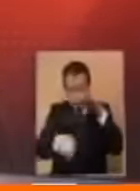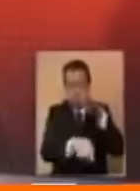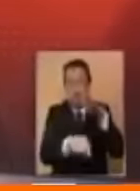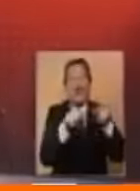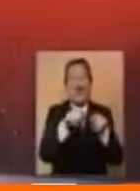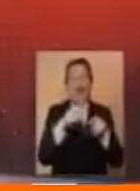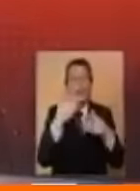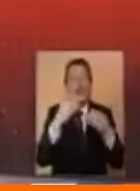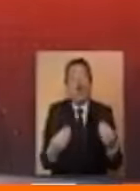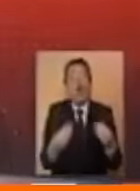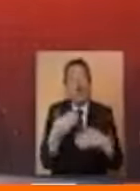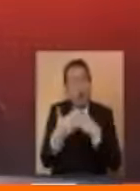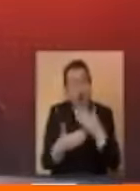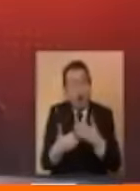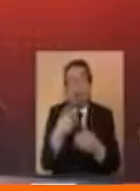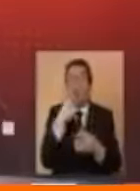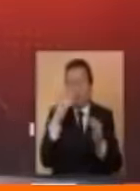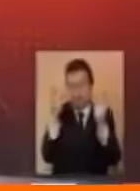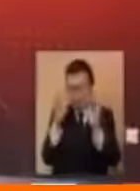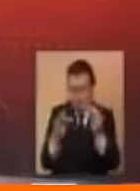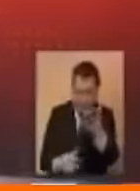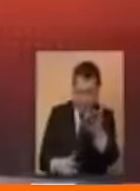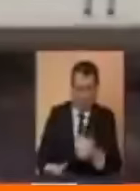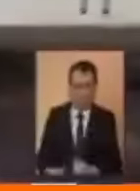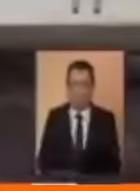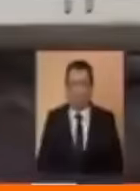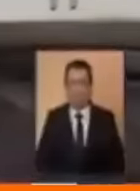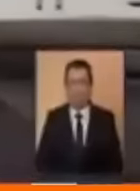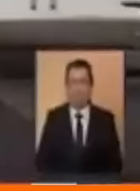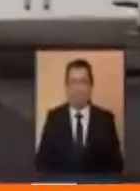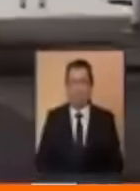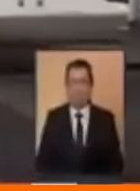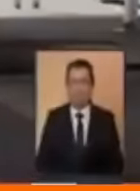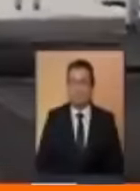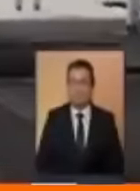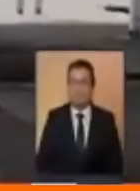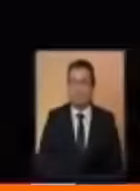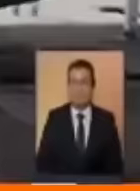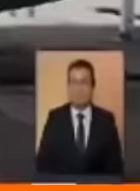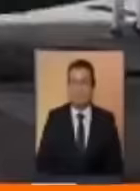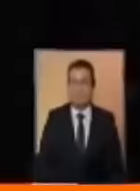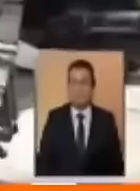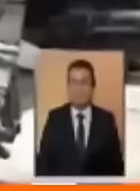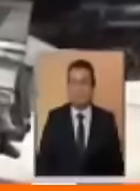Lo conocemos en el reportaje de Alejandro Rivera. Esa.